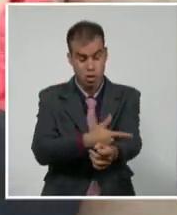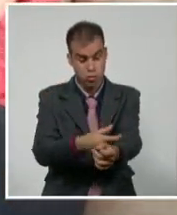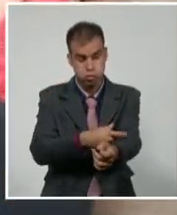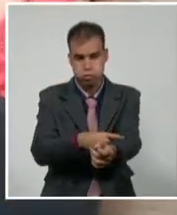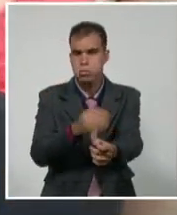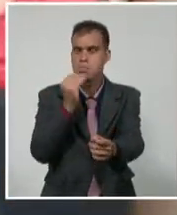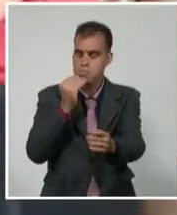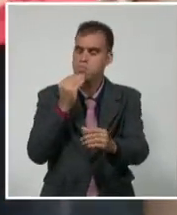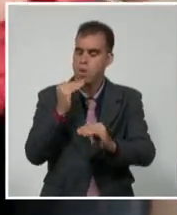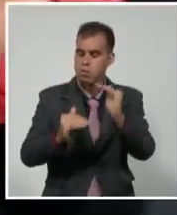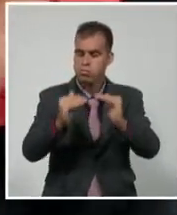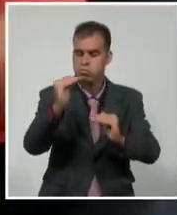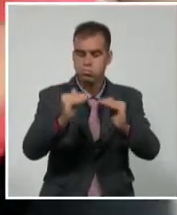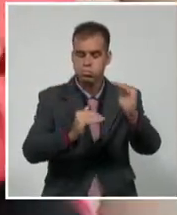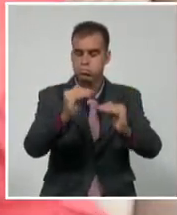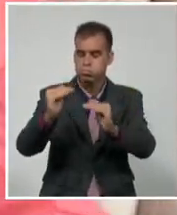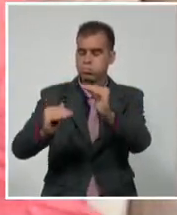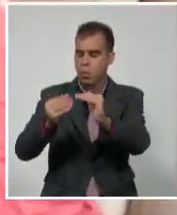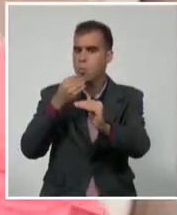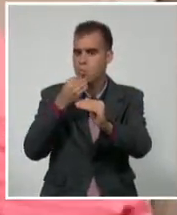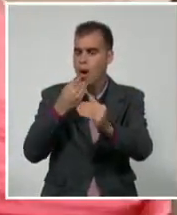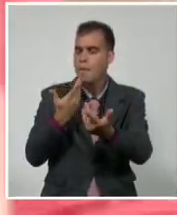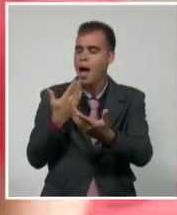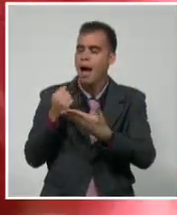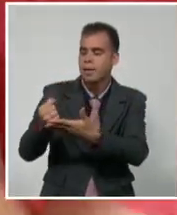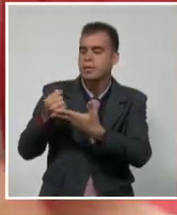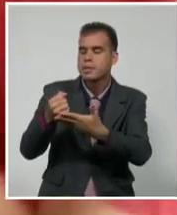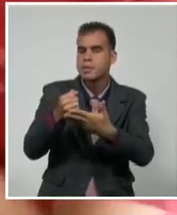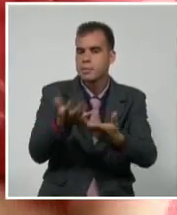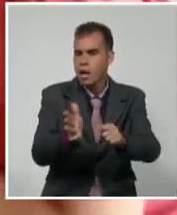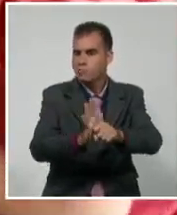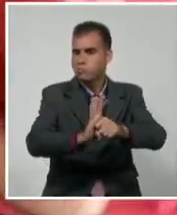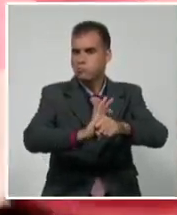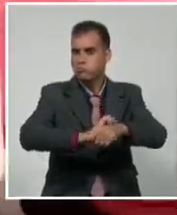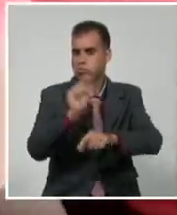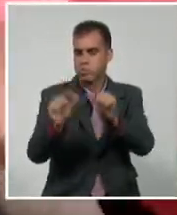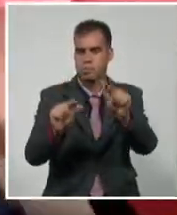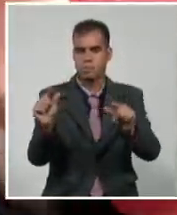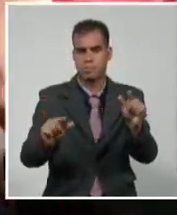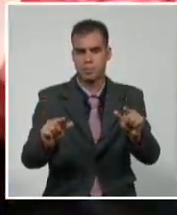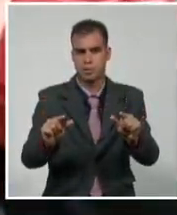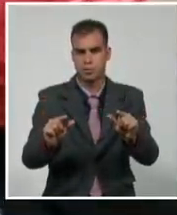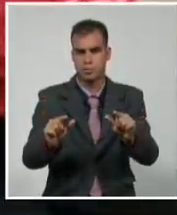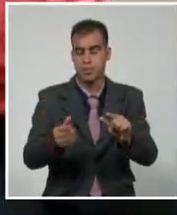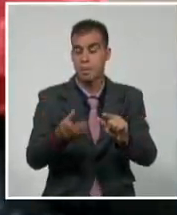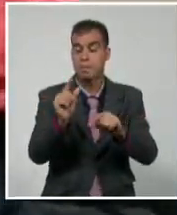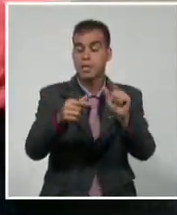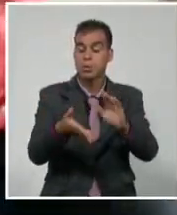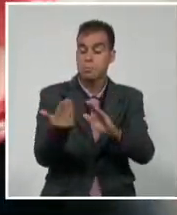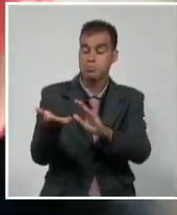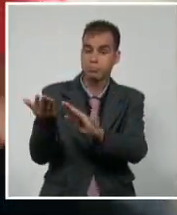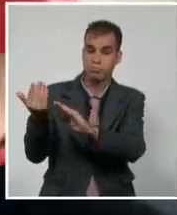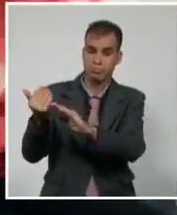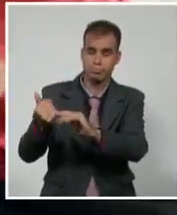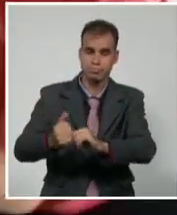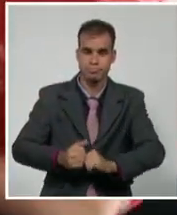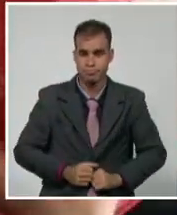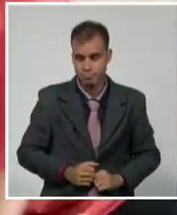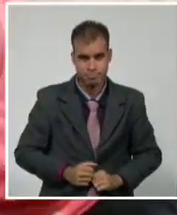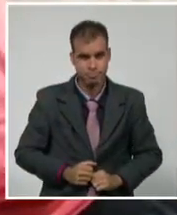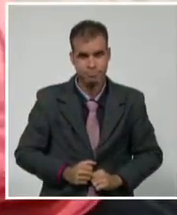de titulación término técnicos con calidad para desde este rincón del planeta seguir salvando vidas. Ha sido un reporte